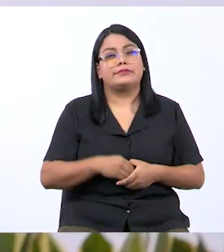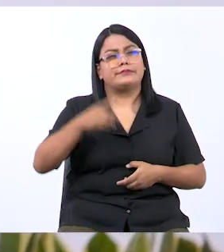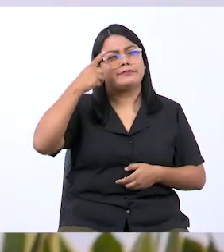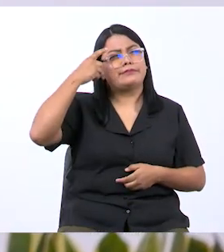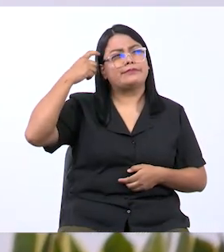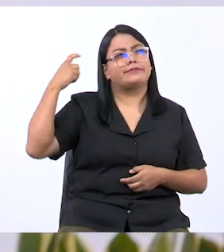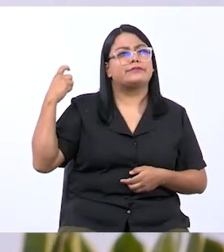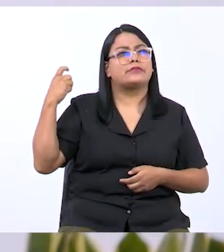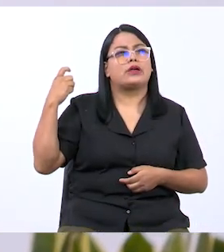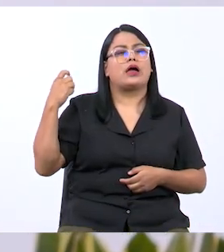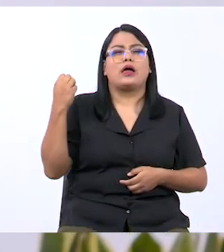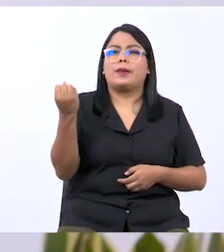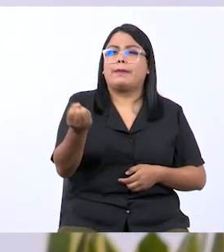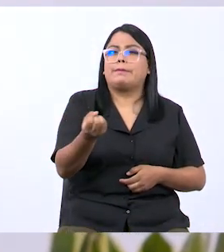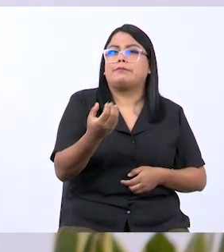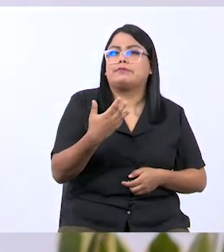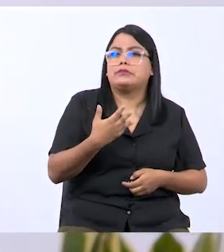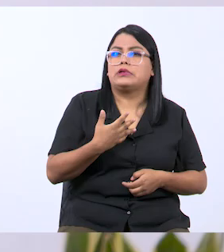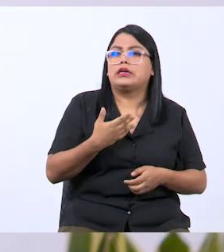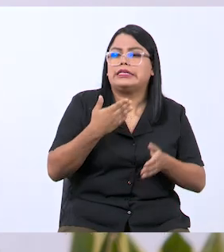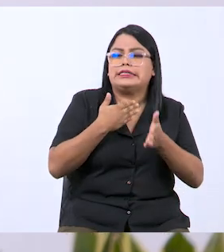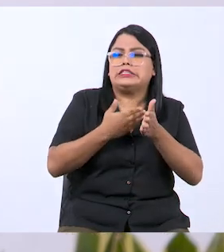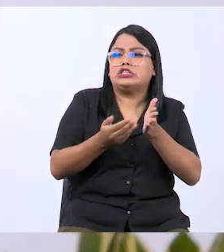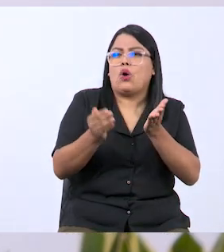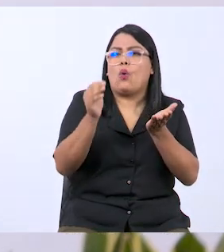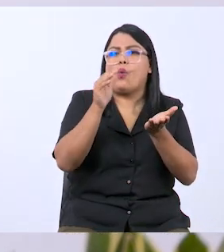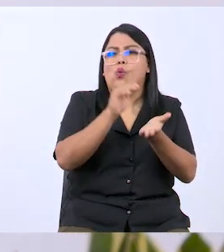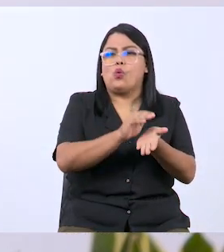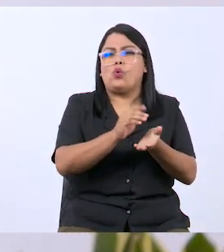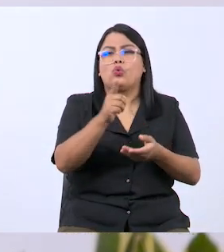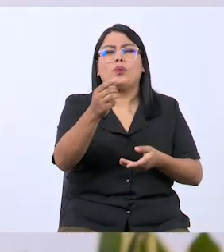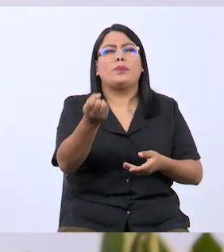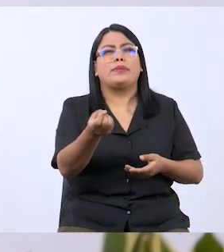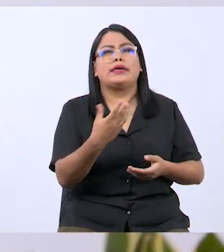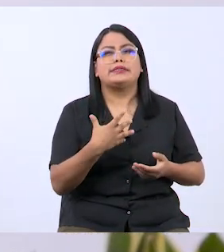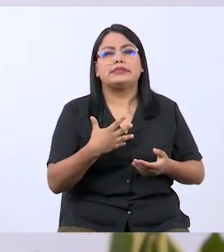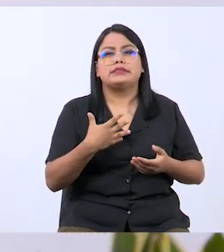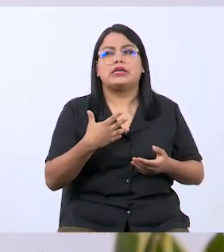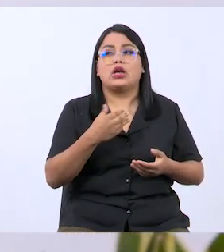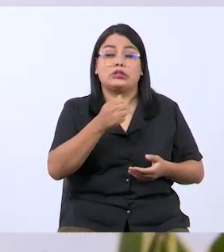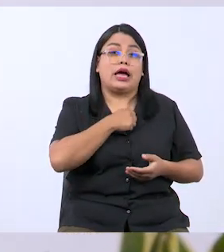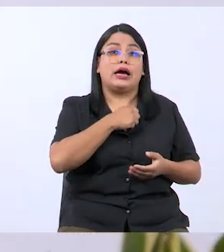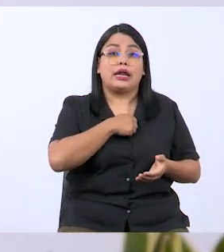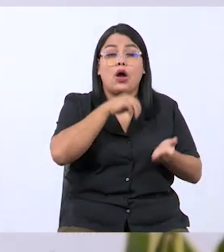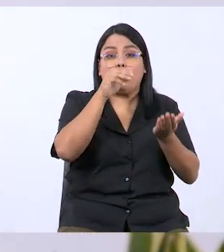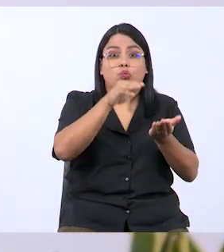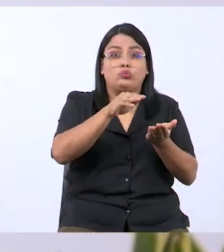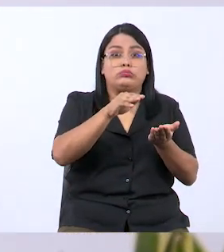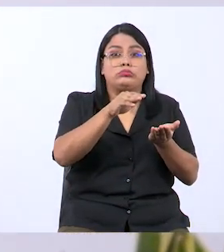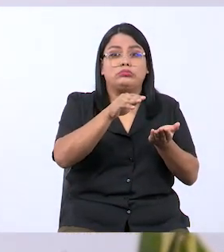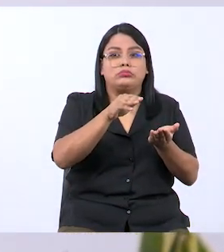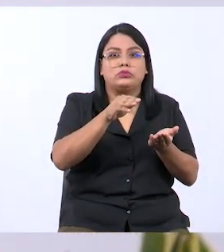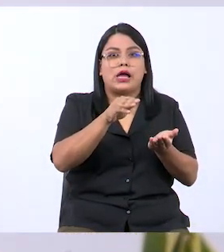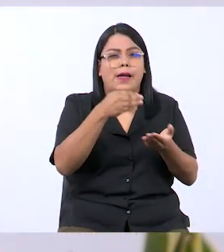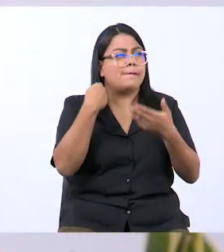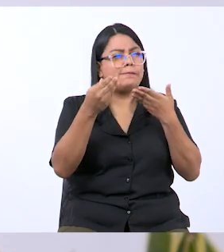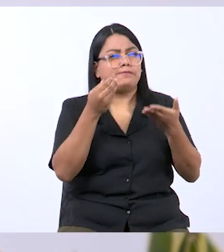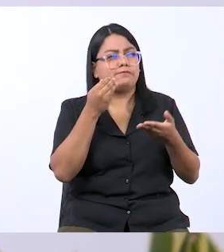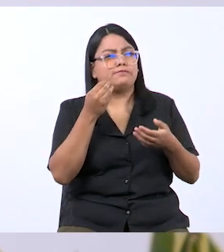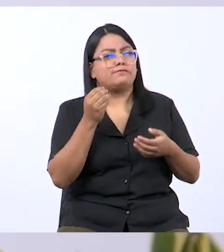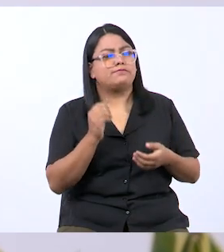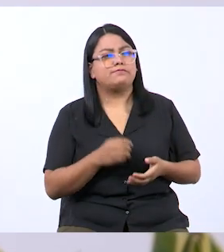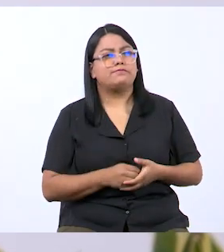Francisco, recuerdo que cuando mencionamos la entrada de la unidad, tú mencionaste un producto de la unidad. No sé si